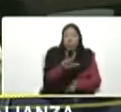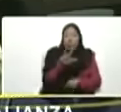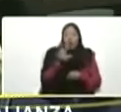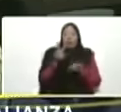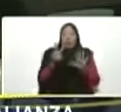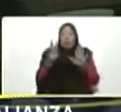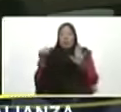329.000%.